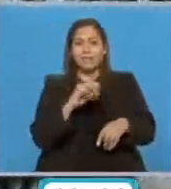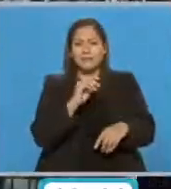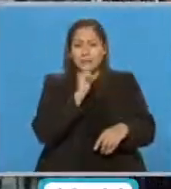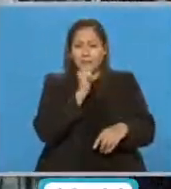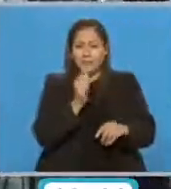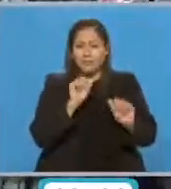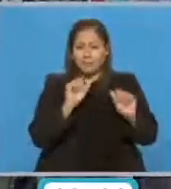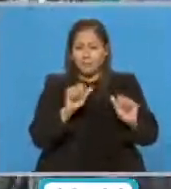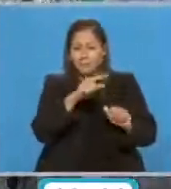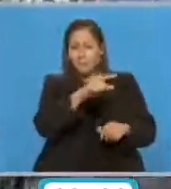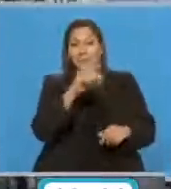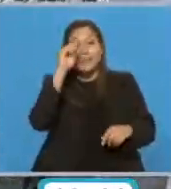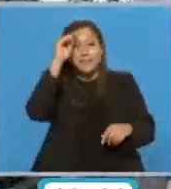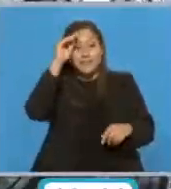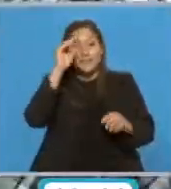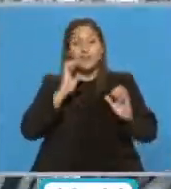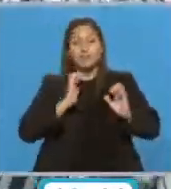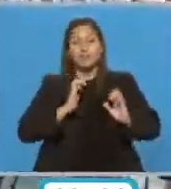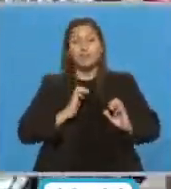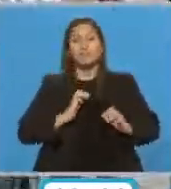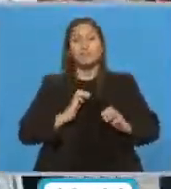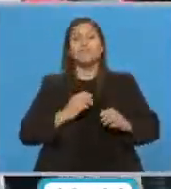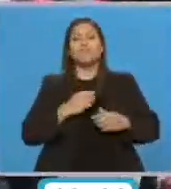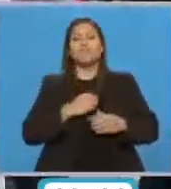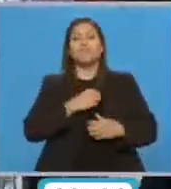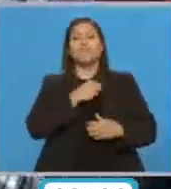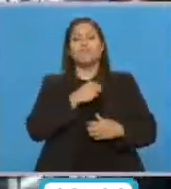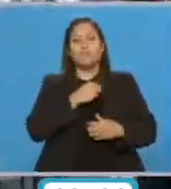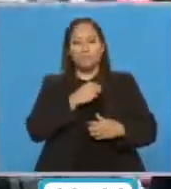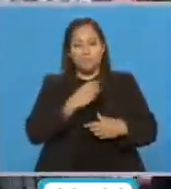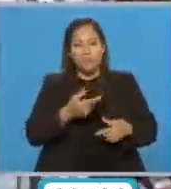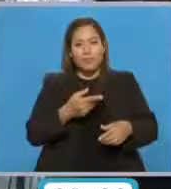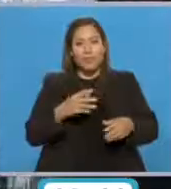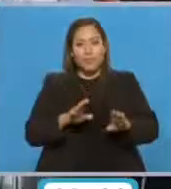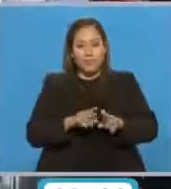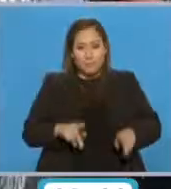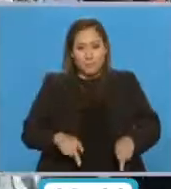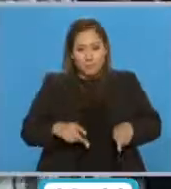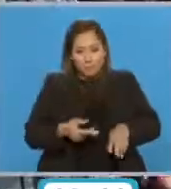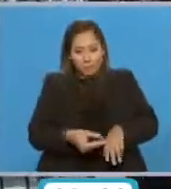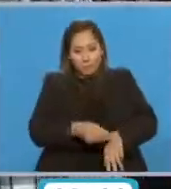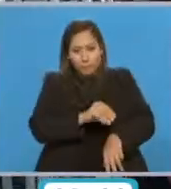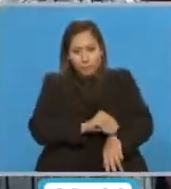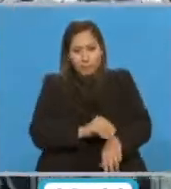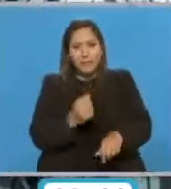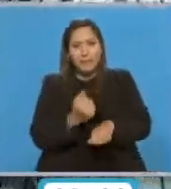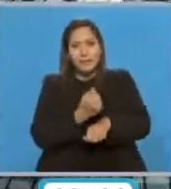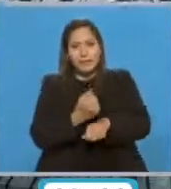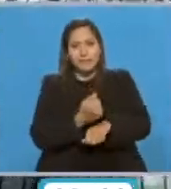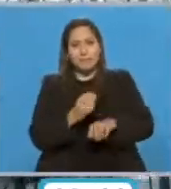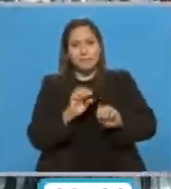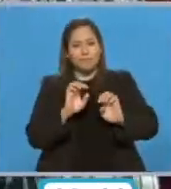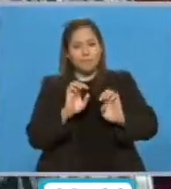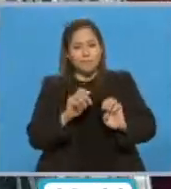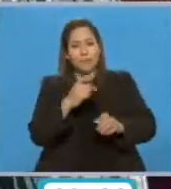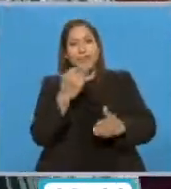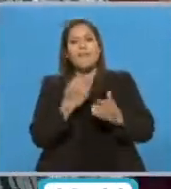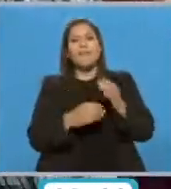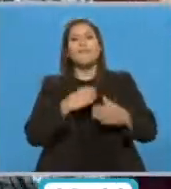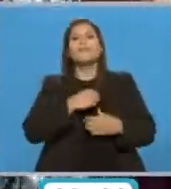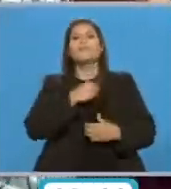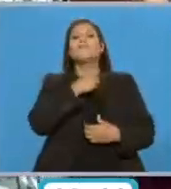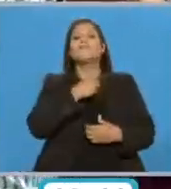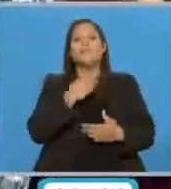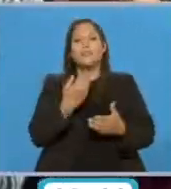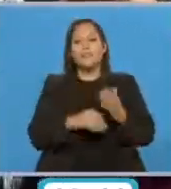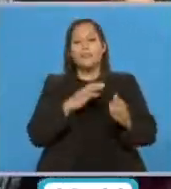sí, es un señor de traje. Es un Ya le señor vio de- las valencianas Ya. y los zapatos. Está bien hecho, está bien hecho. ¿No? Le faltó la corbatita nomás,